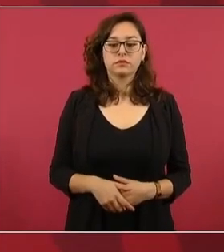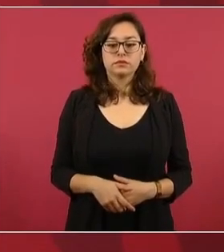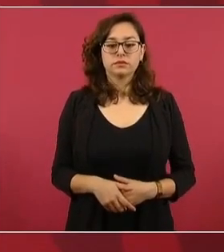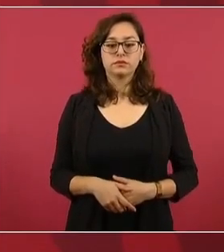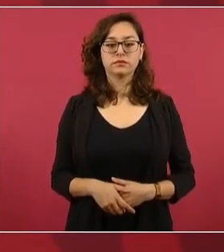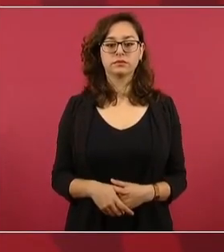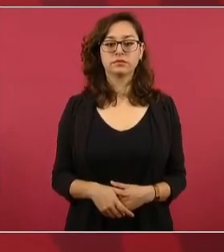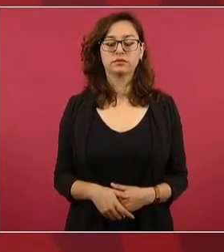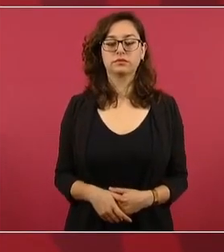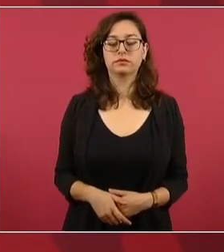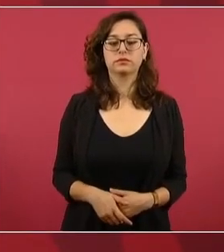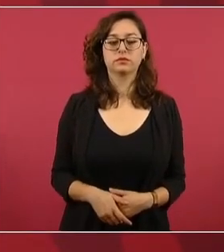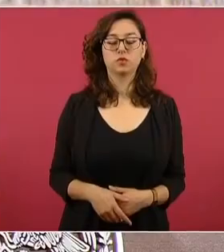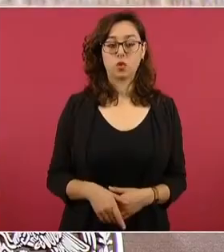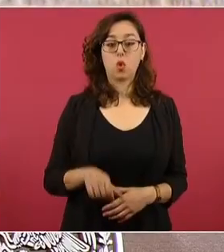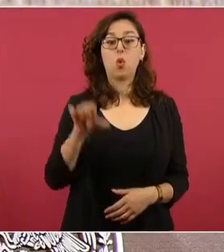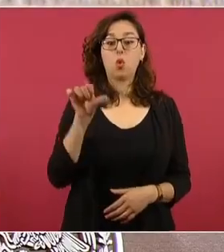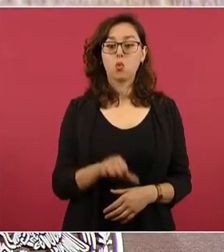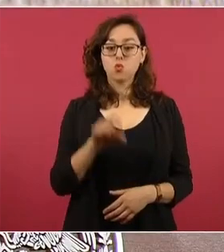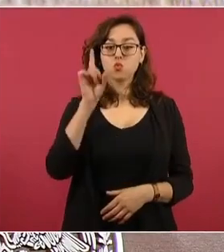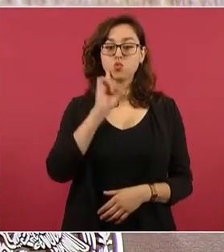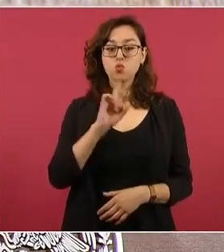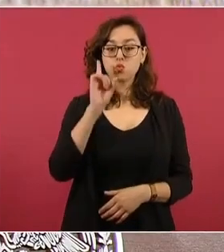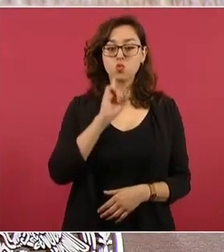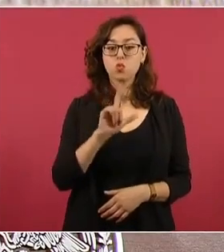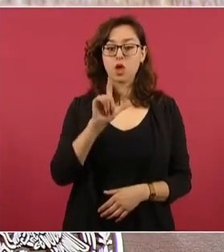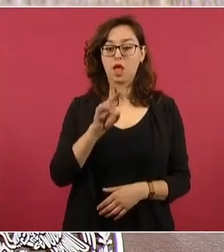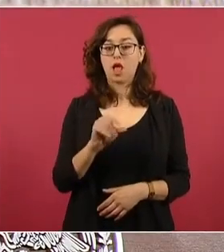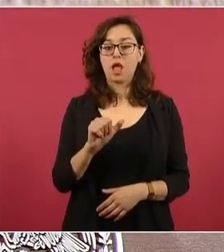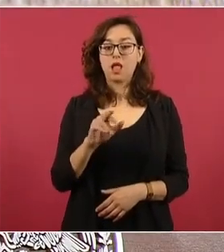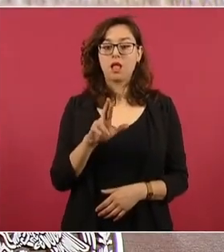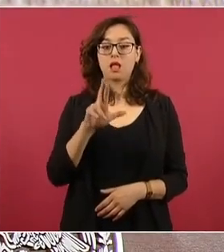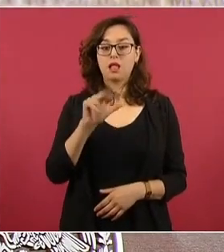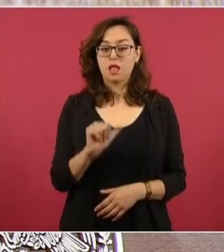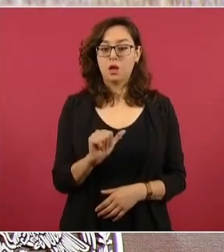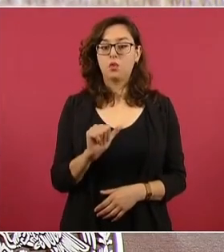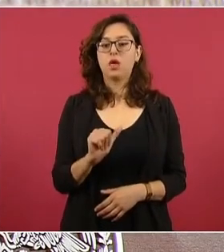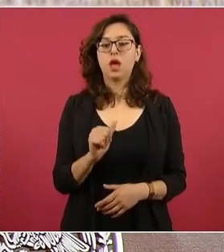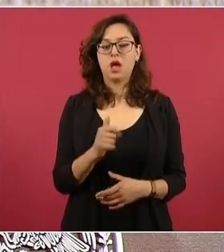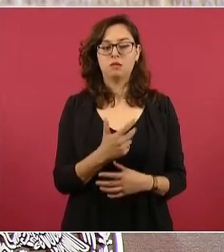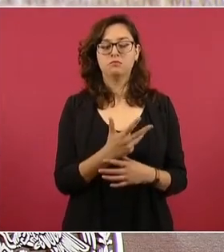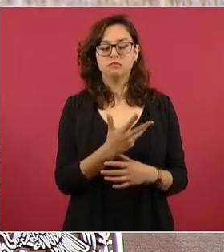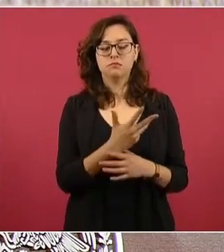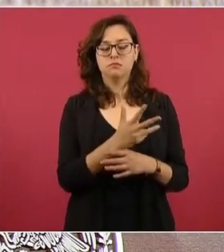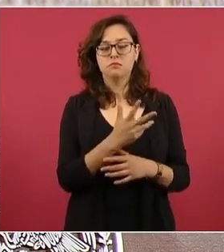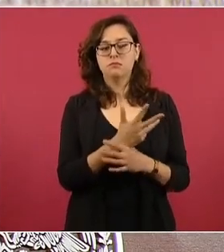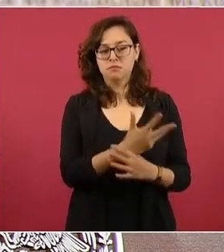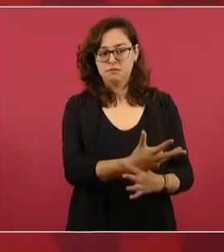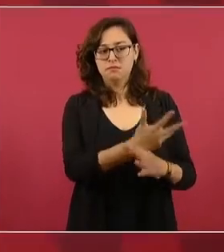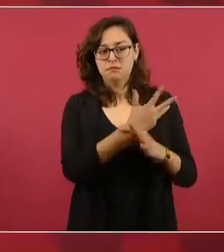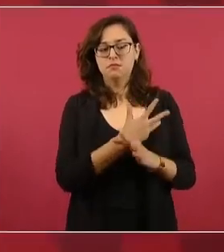Laura Velasco un informe sobre lo de Vallarta, hoy en la mañana, sí, en la reunión de